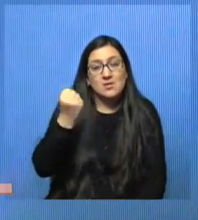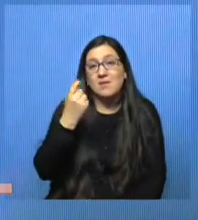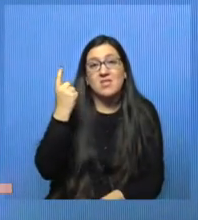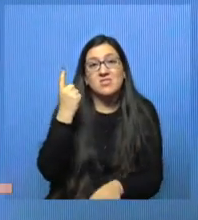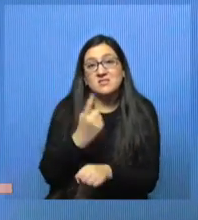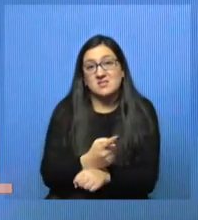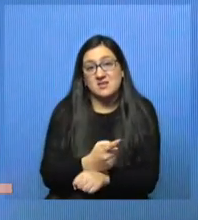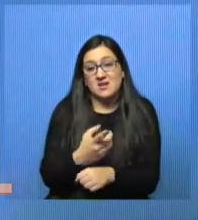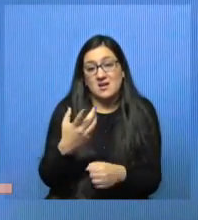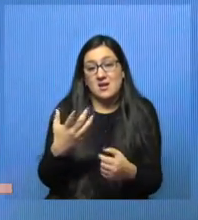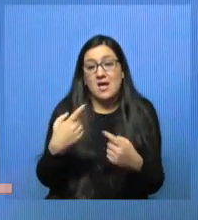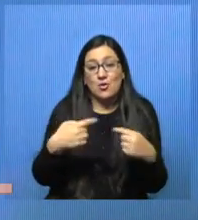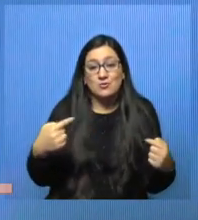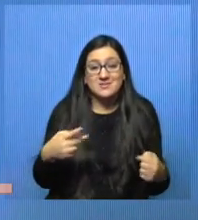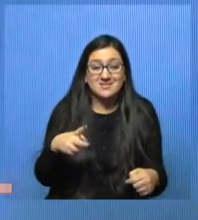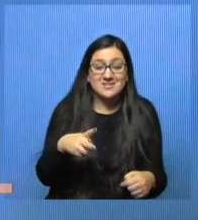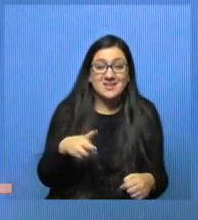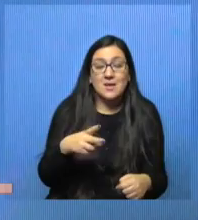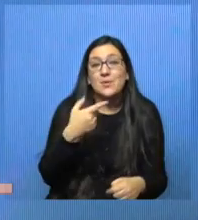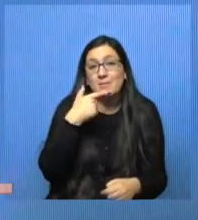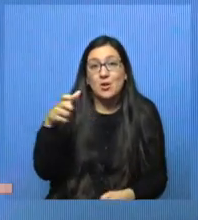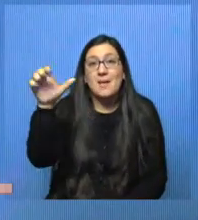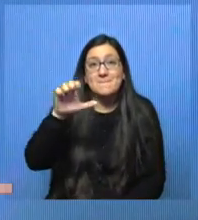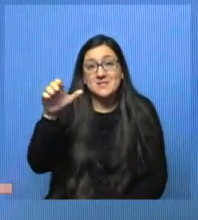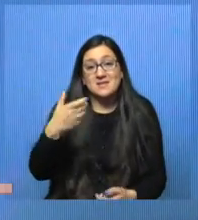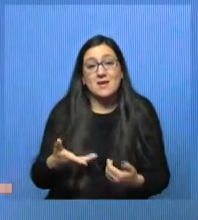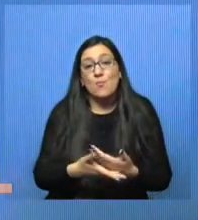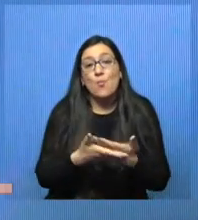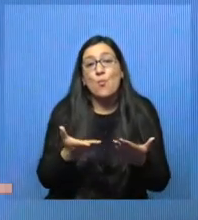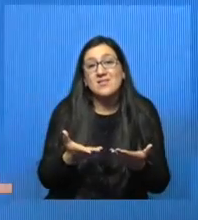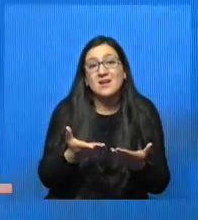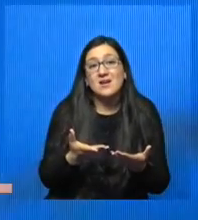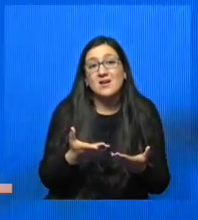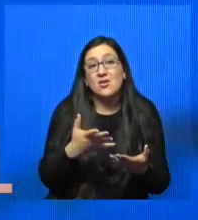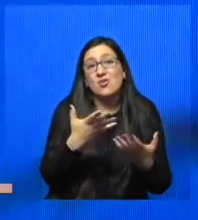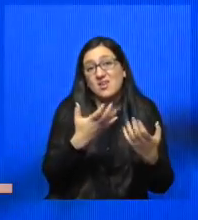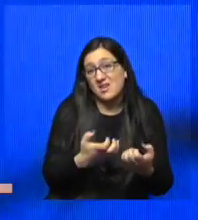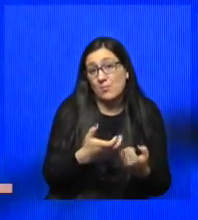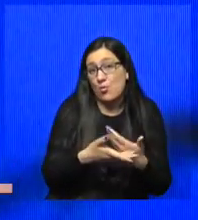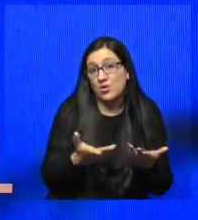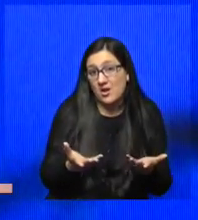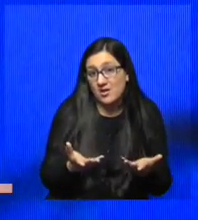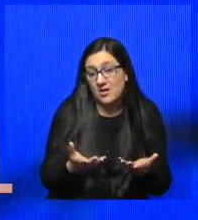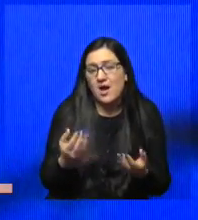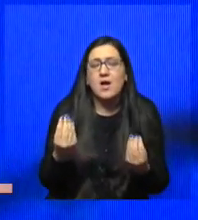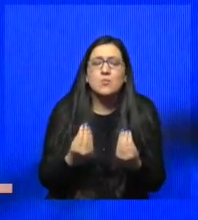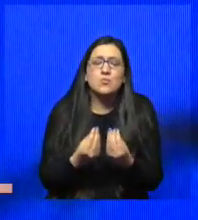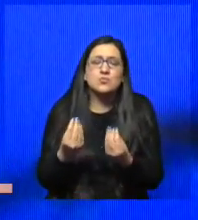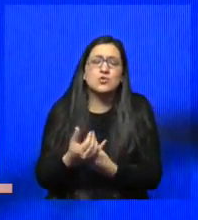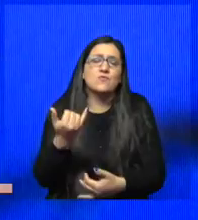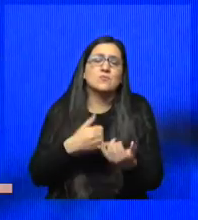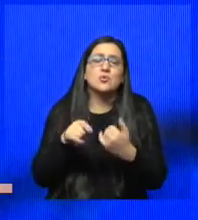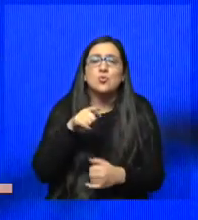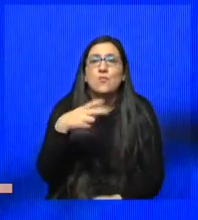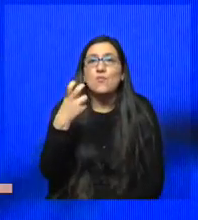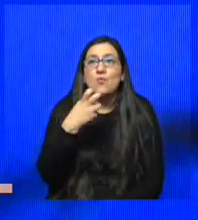ve y lo que no se ve. O sea, Internet, el ejemplo más claro para la gente es el buscador. Bien. Vos tenés montones de información. Vos estás buscando una palabrita